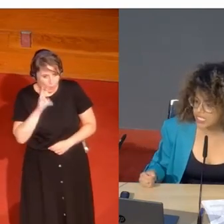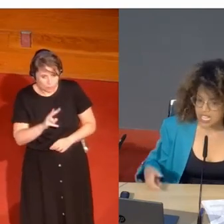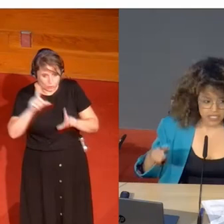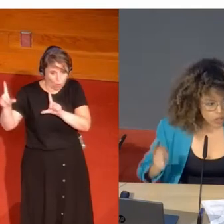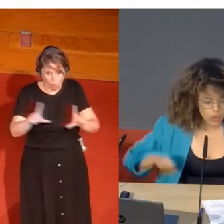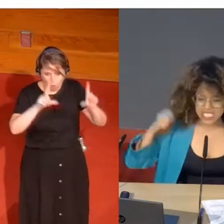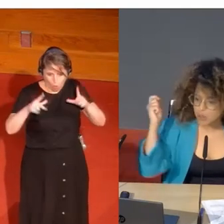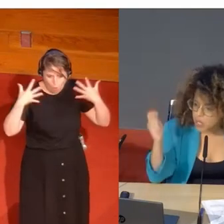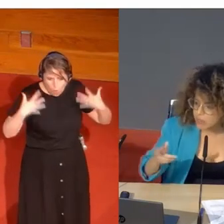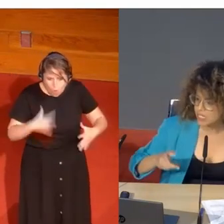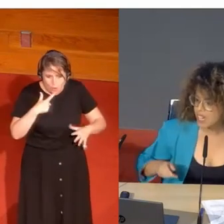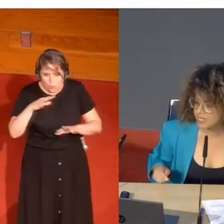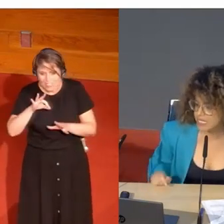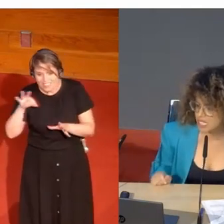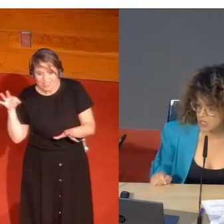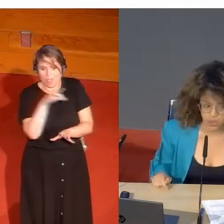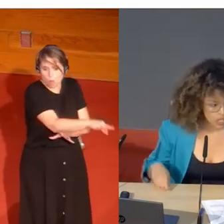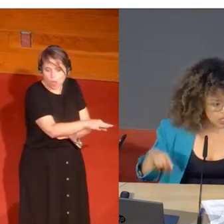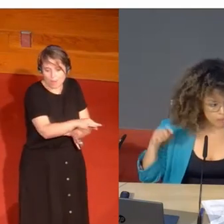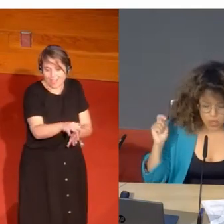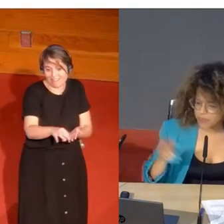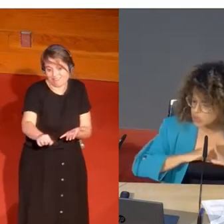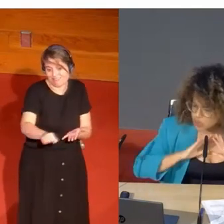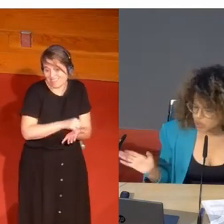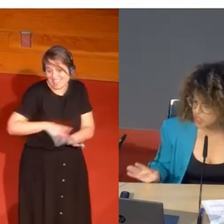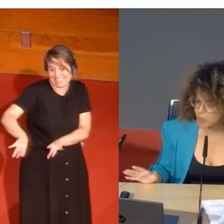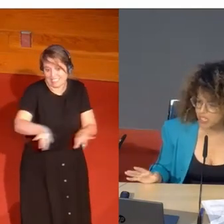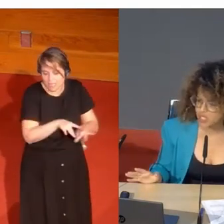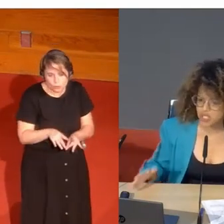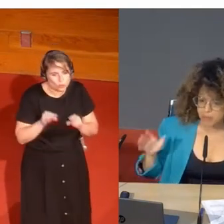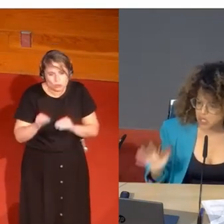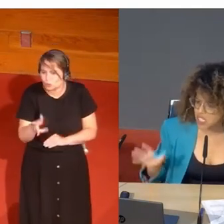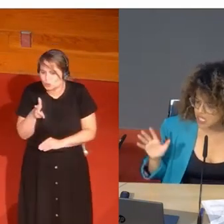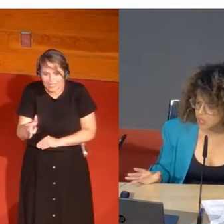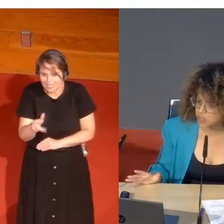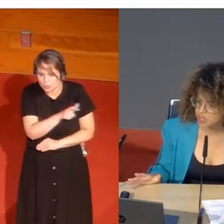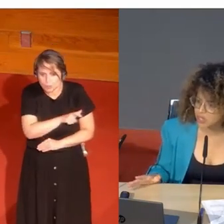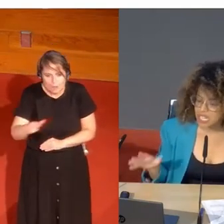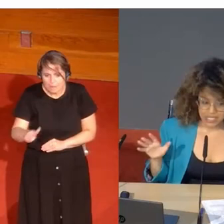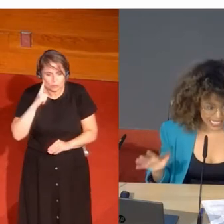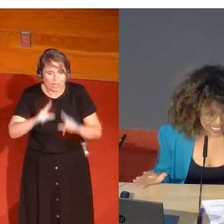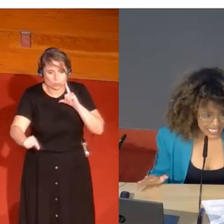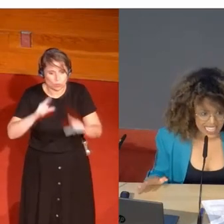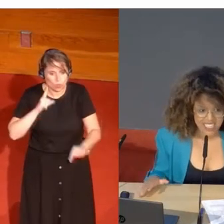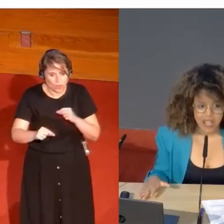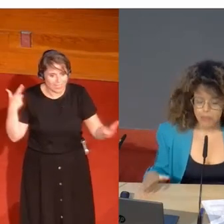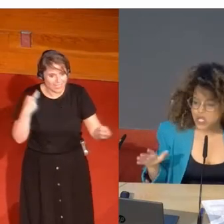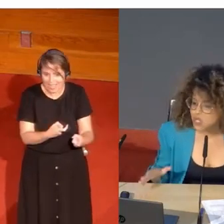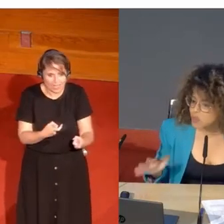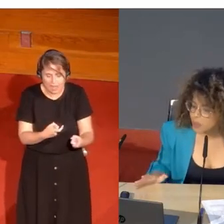escalofriantes de cómo les devuelven al Desierto violando todo tipo de derechos de de personas que están huyendo de Las